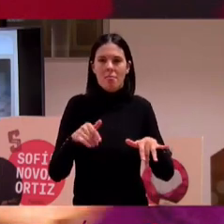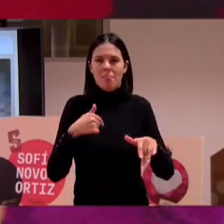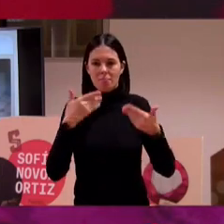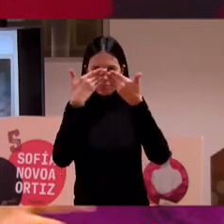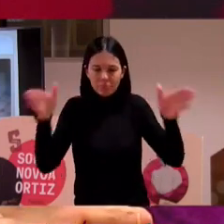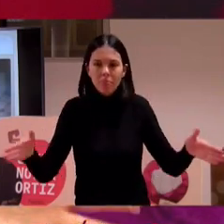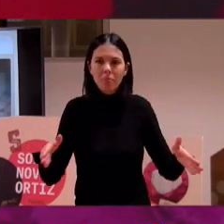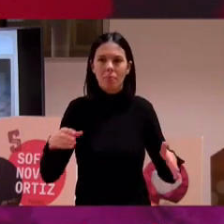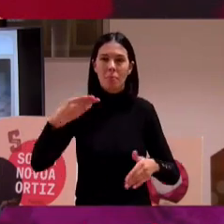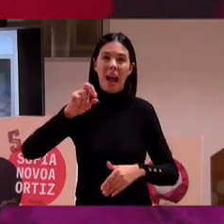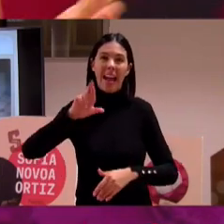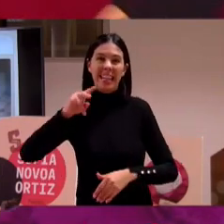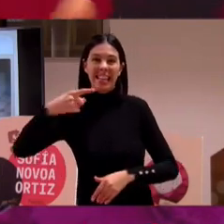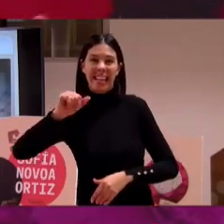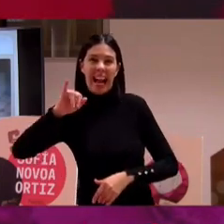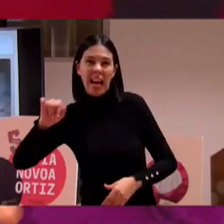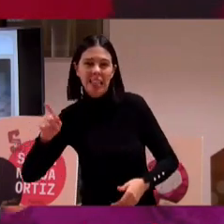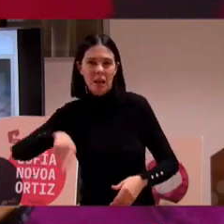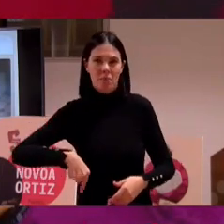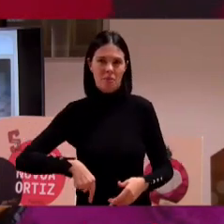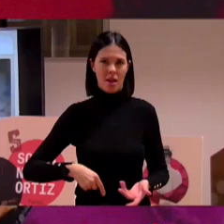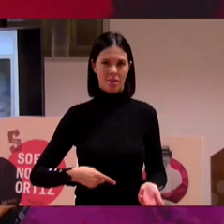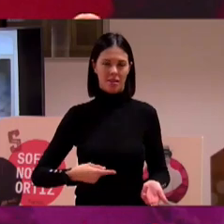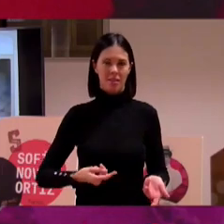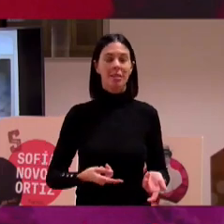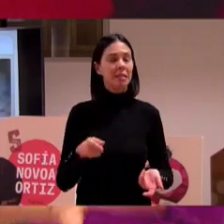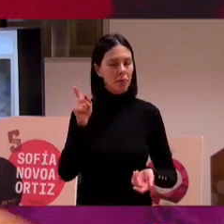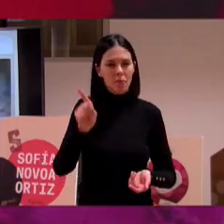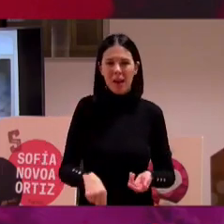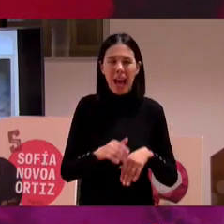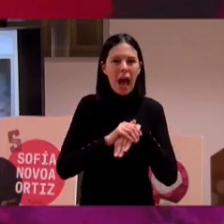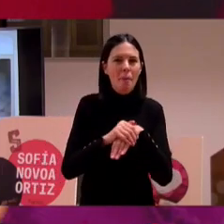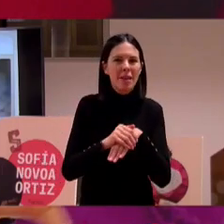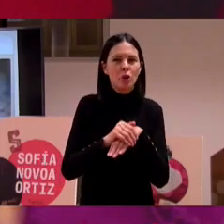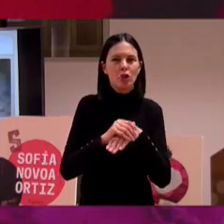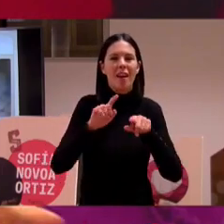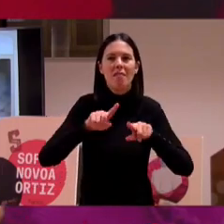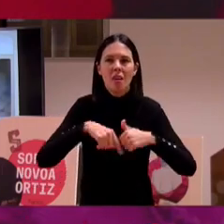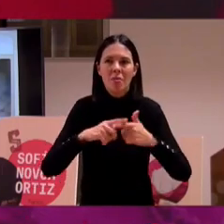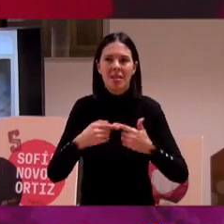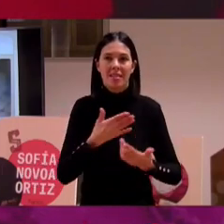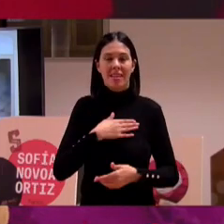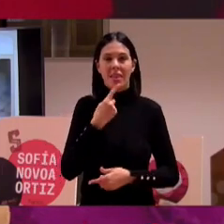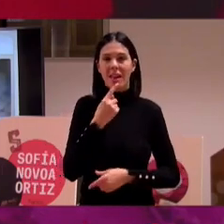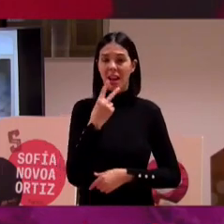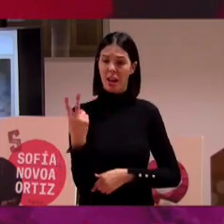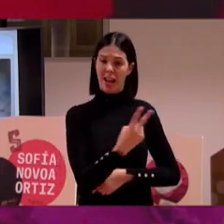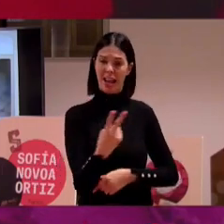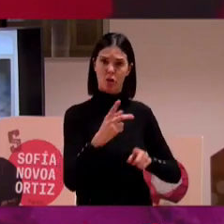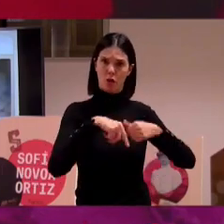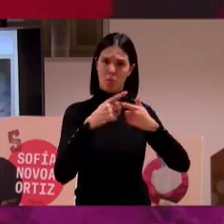Baligai tamén era tanto Rosita Scott como Baligai, eran amigos da familia, es decir, coñecíanse as dúas familias,